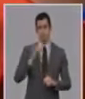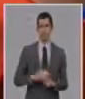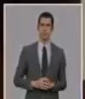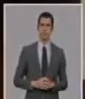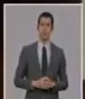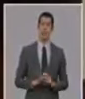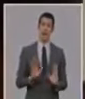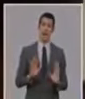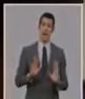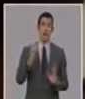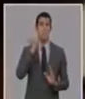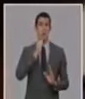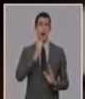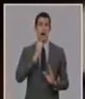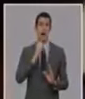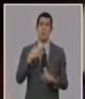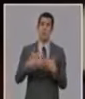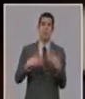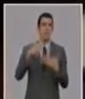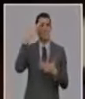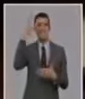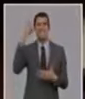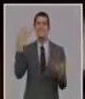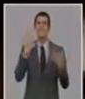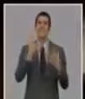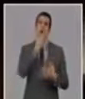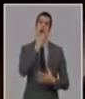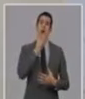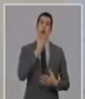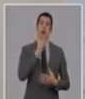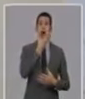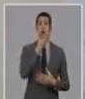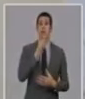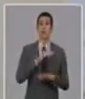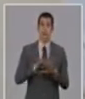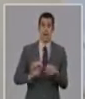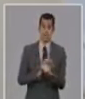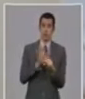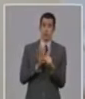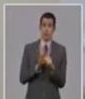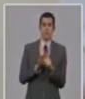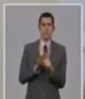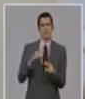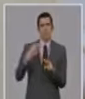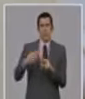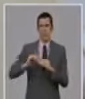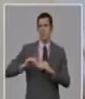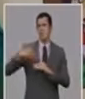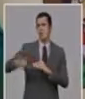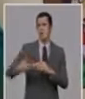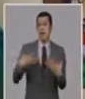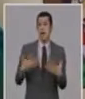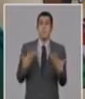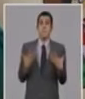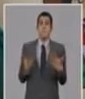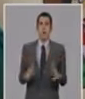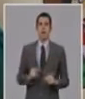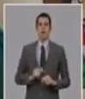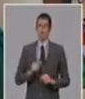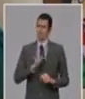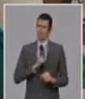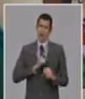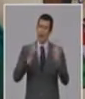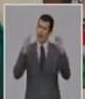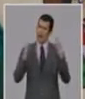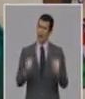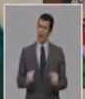reporta mayores secuelas psicológicas, siendo el miedo una de las principales. Todos los pacientes han manifestado que desde el punto